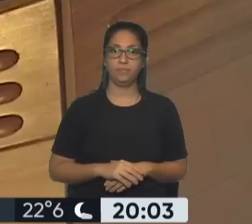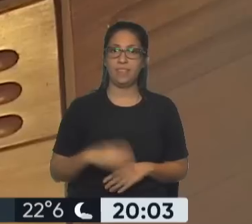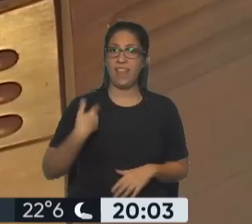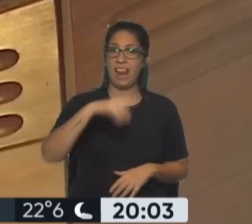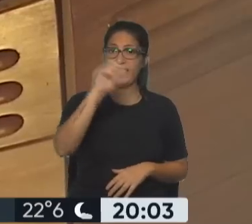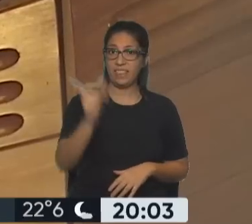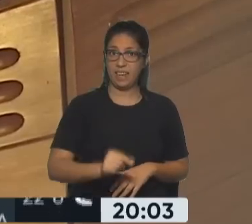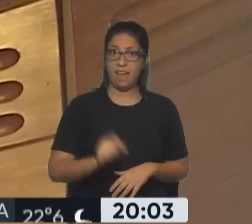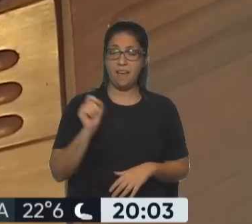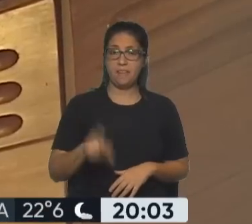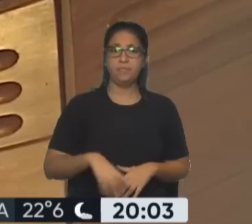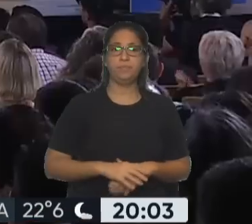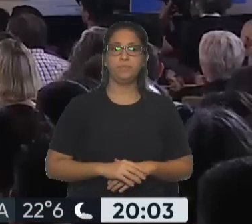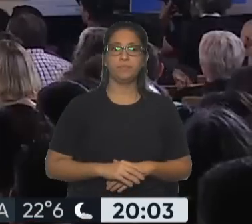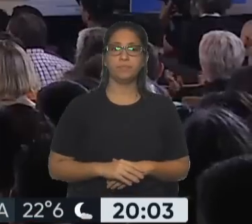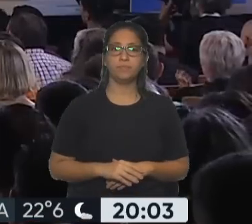República Argentina,